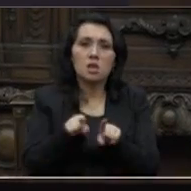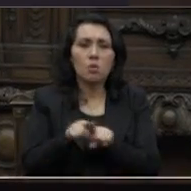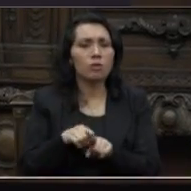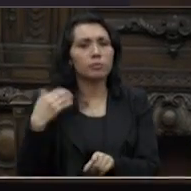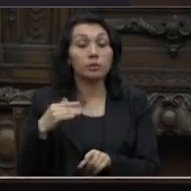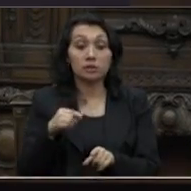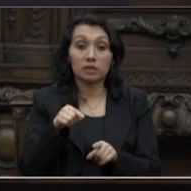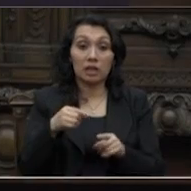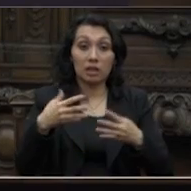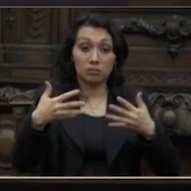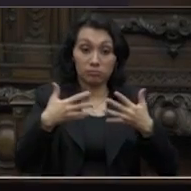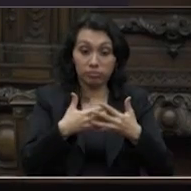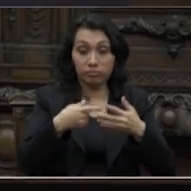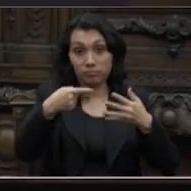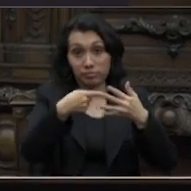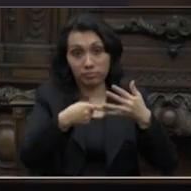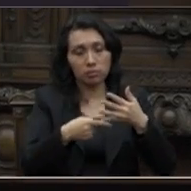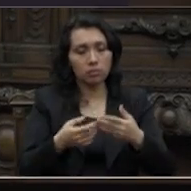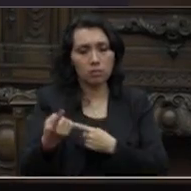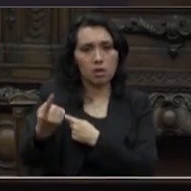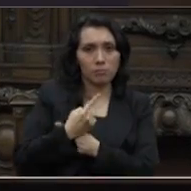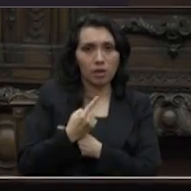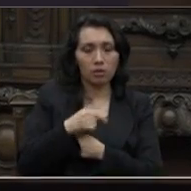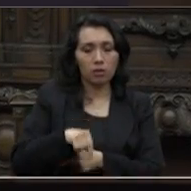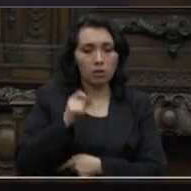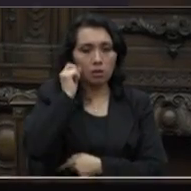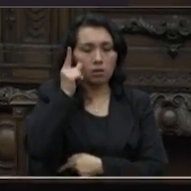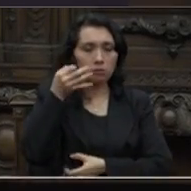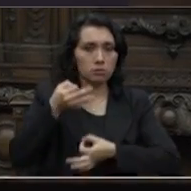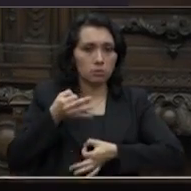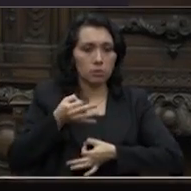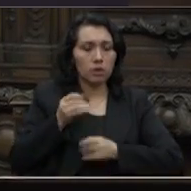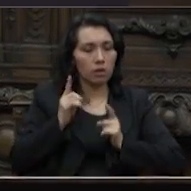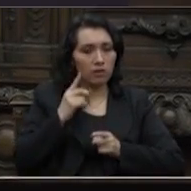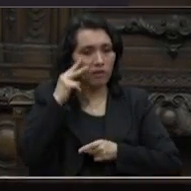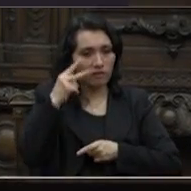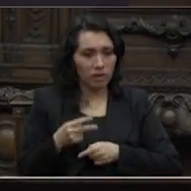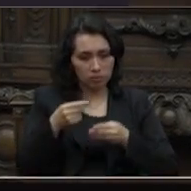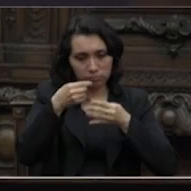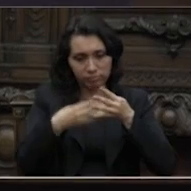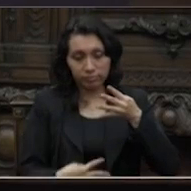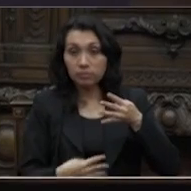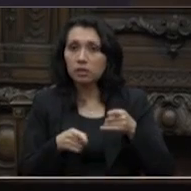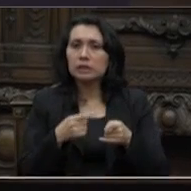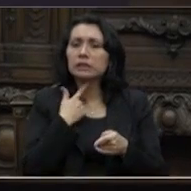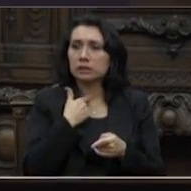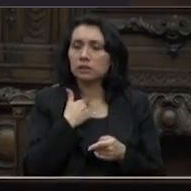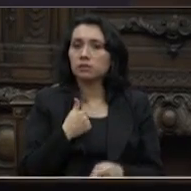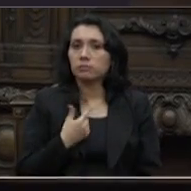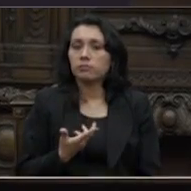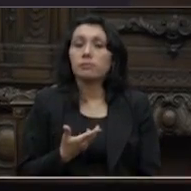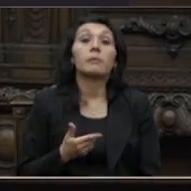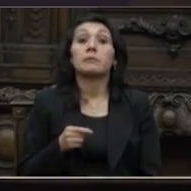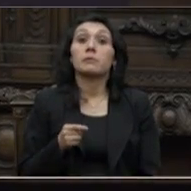la interseccionalidad obliga a esa interpretación jurídica, lo cual me parece interesantísimo.